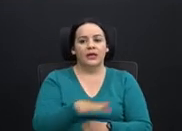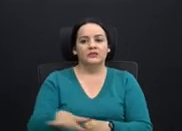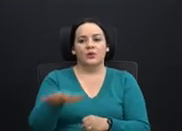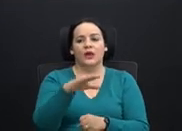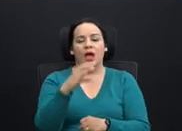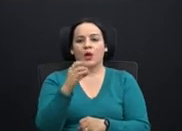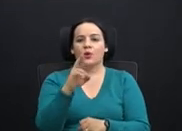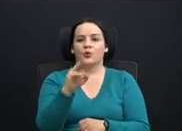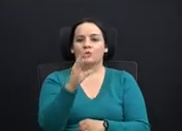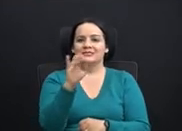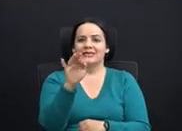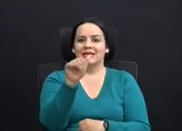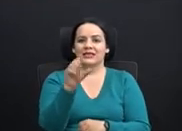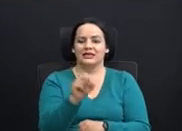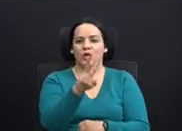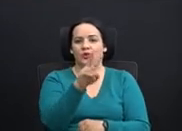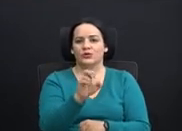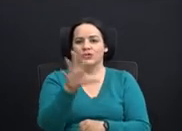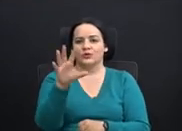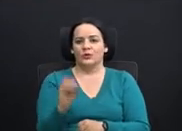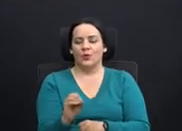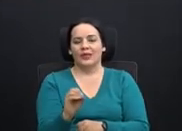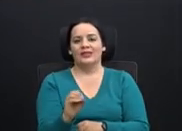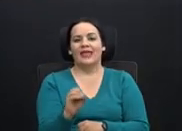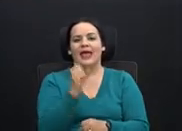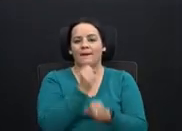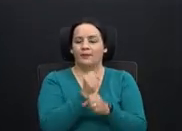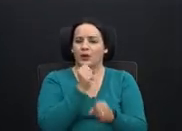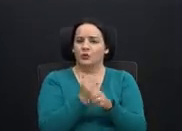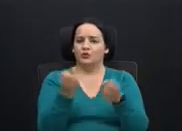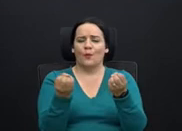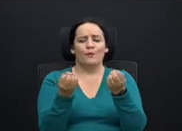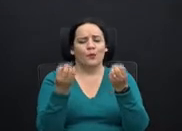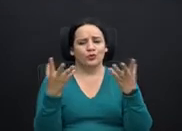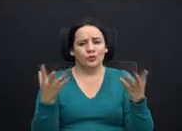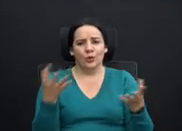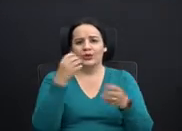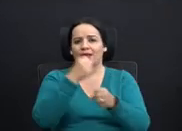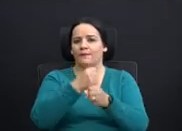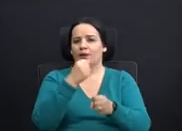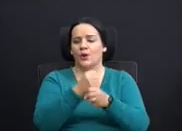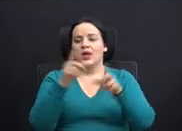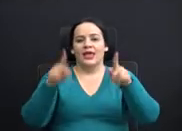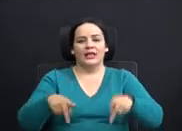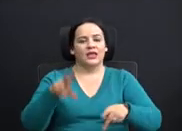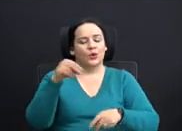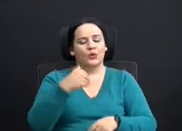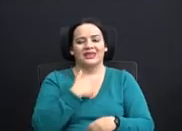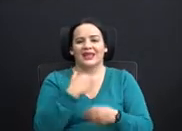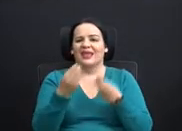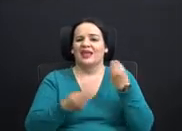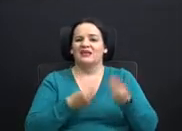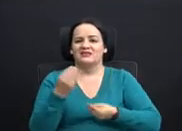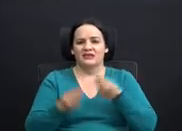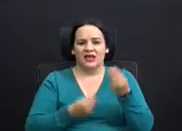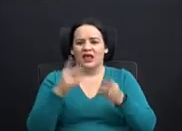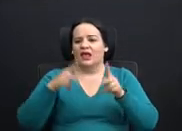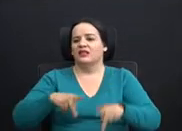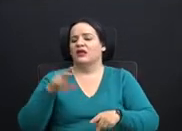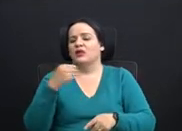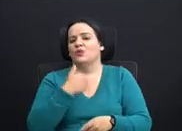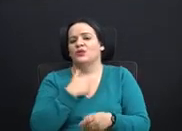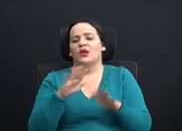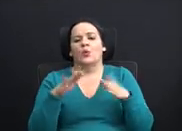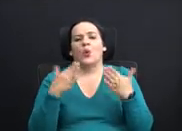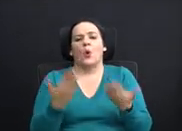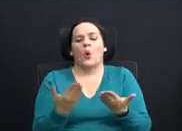aunque sea 250 empleos, son un montón de empleos, gente que no tiene qué hacer, gente que no tiene de dónde sacar el sustento